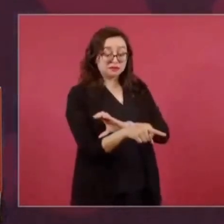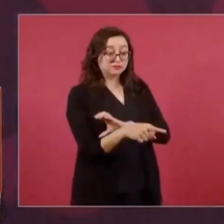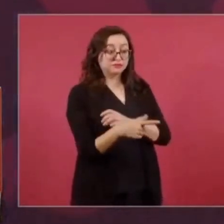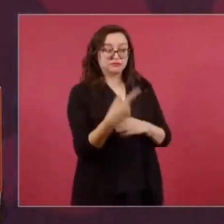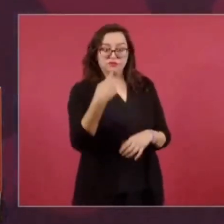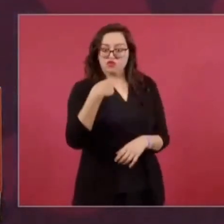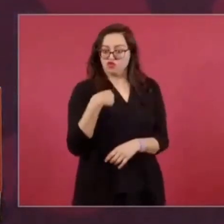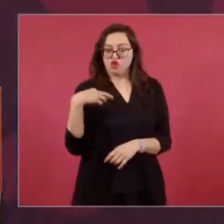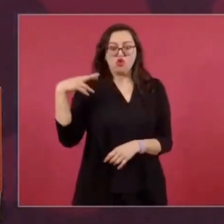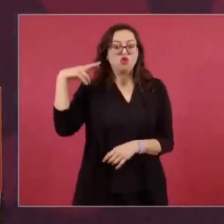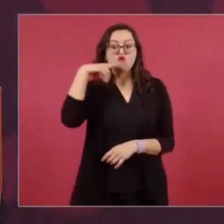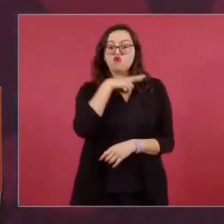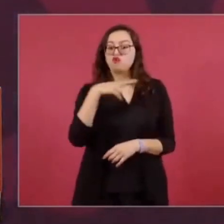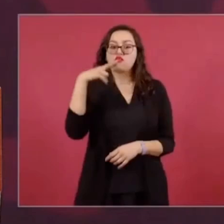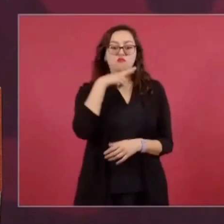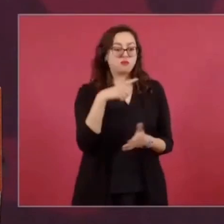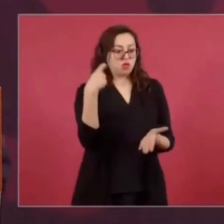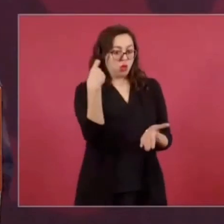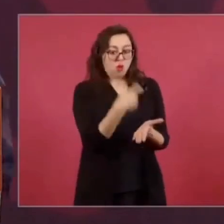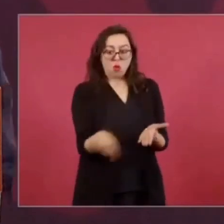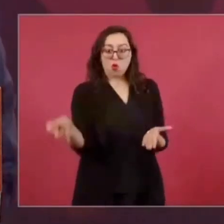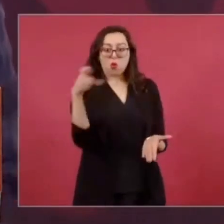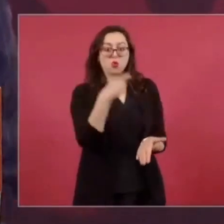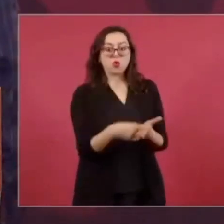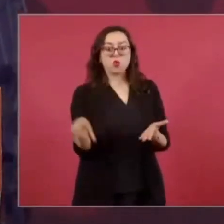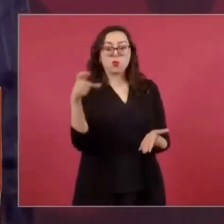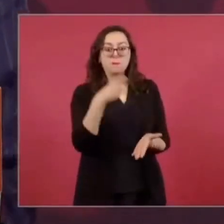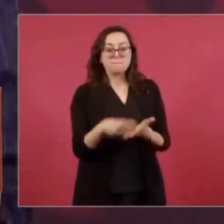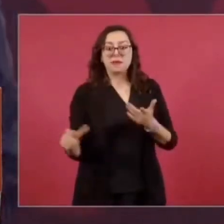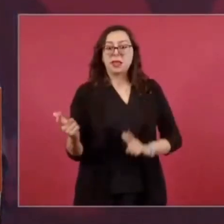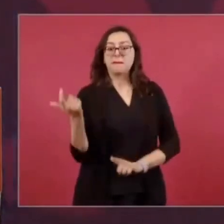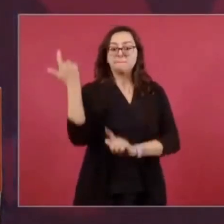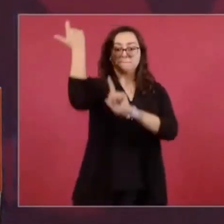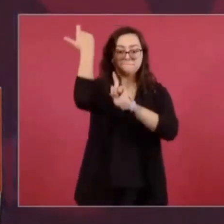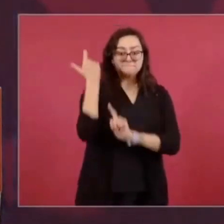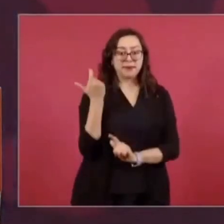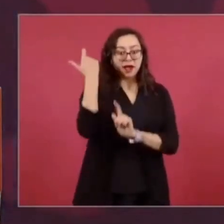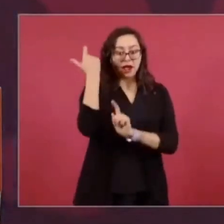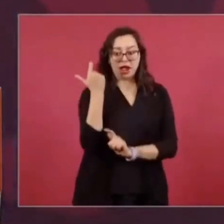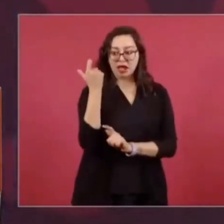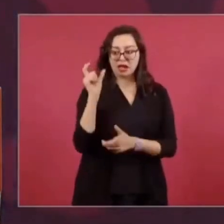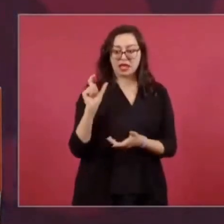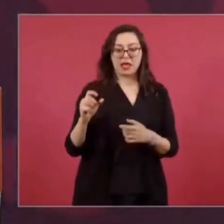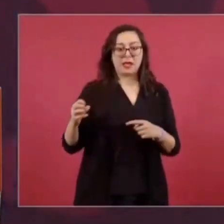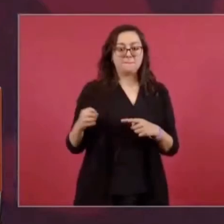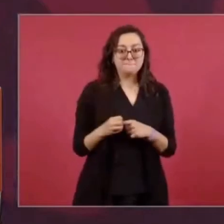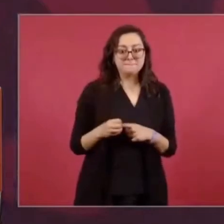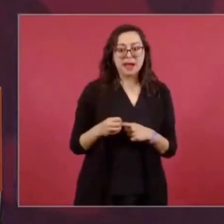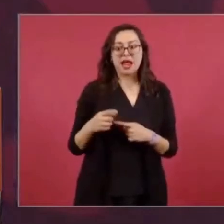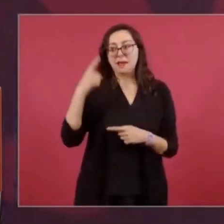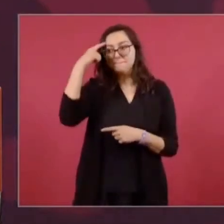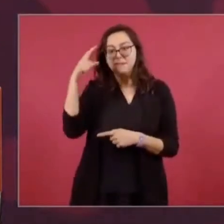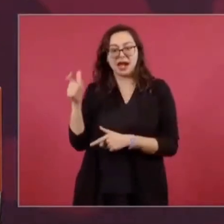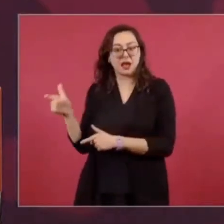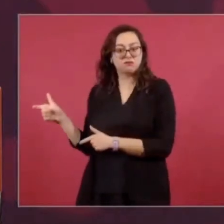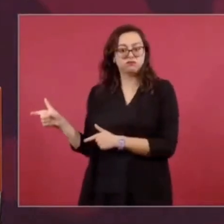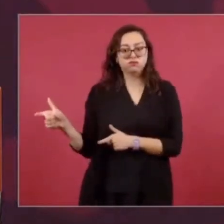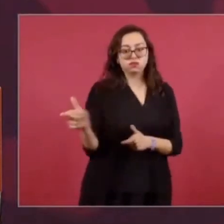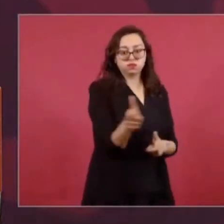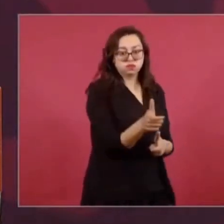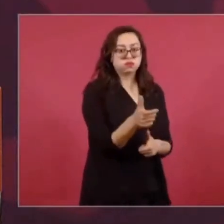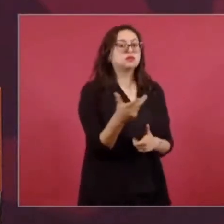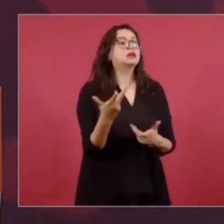prisa, como se lo pidieron, cartuchos para la fusilería del